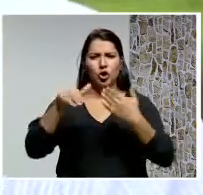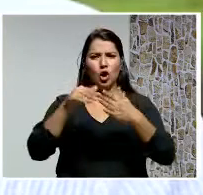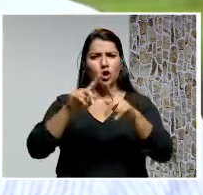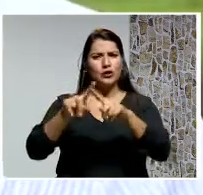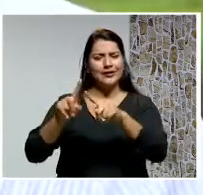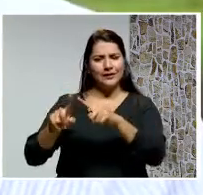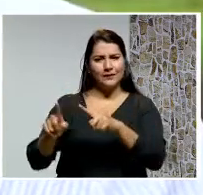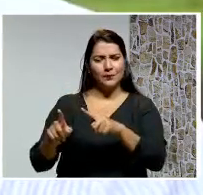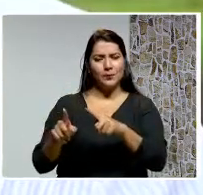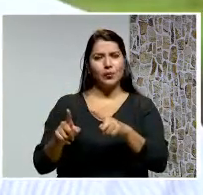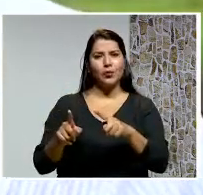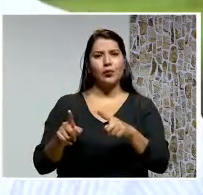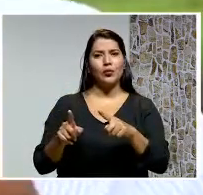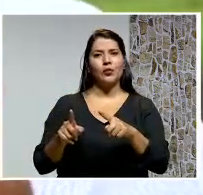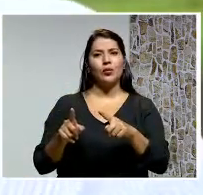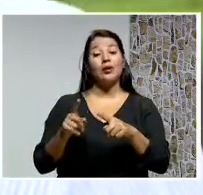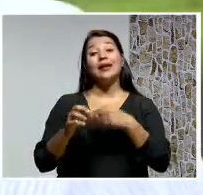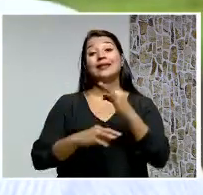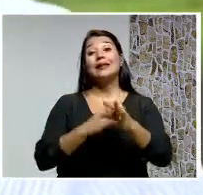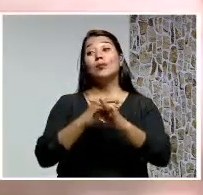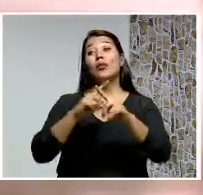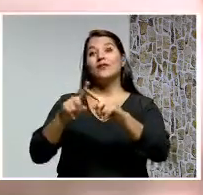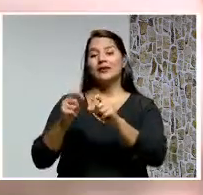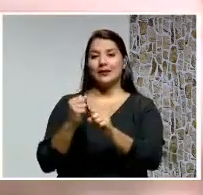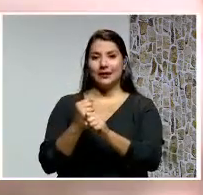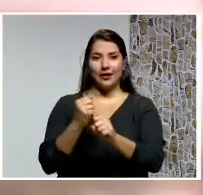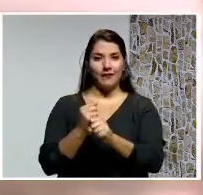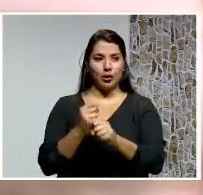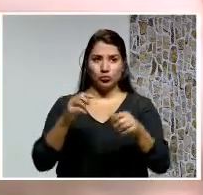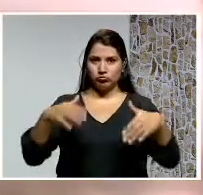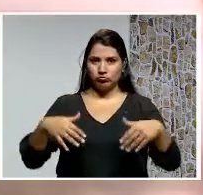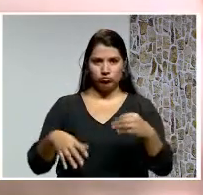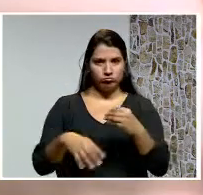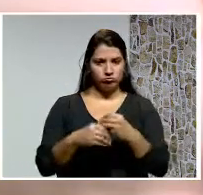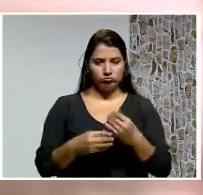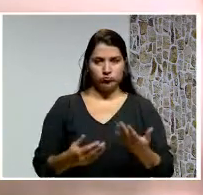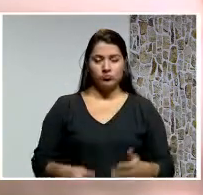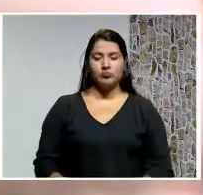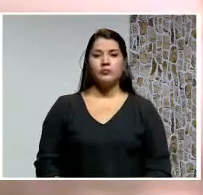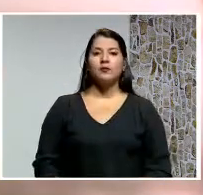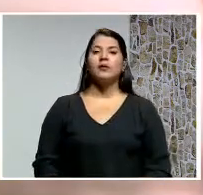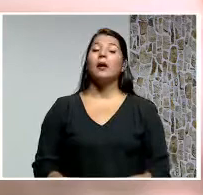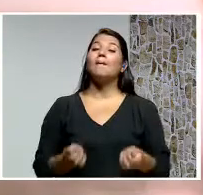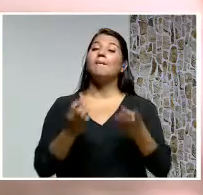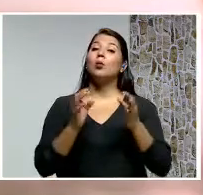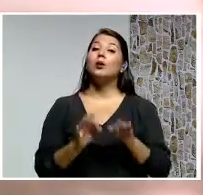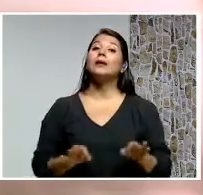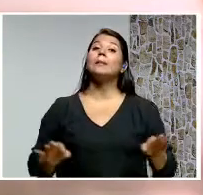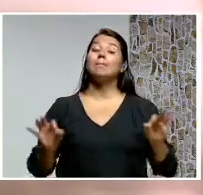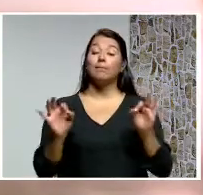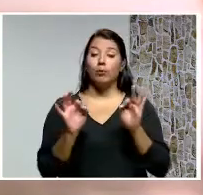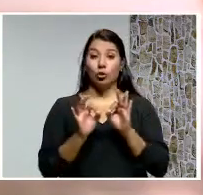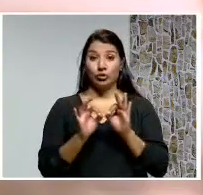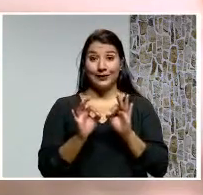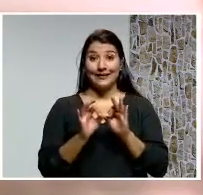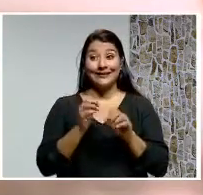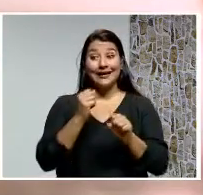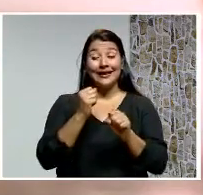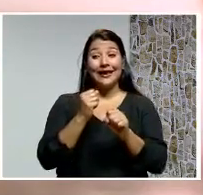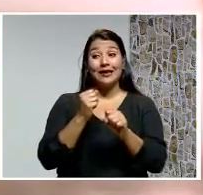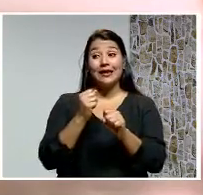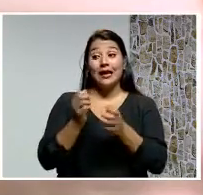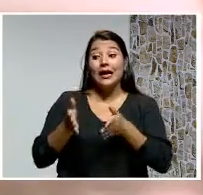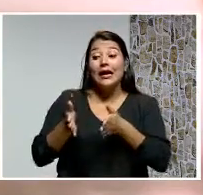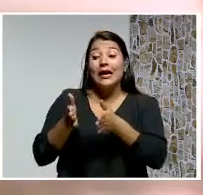obra que se quedaron fuera. Sobre la importancia que tienen las obras complementarias. Estas obras complementarias